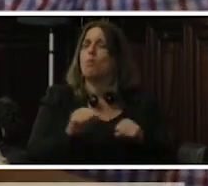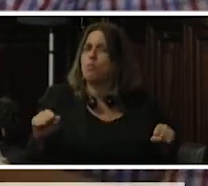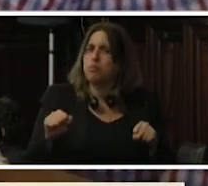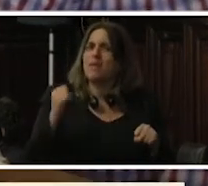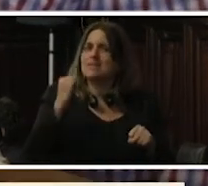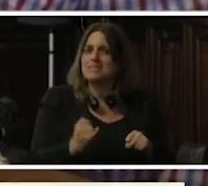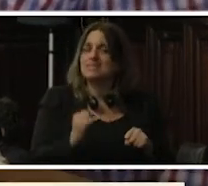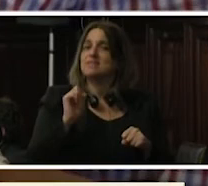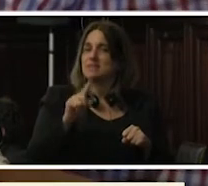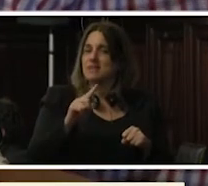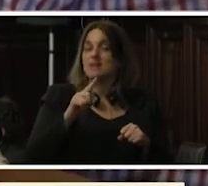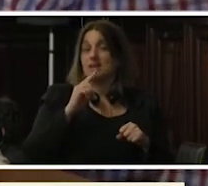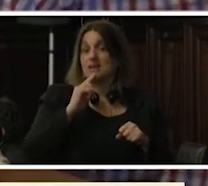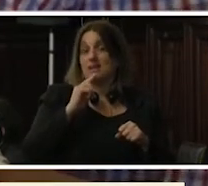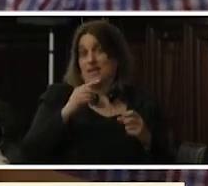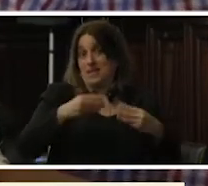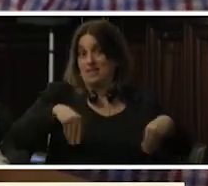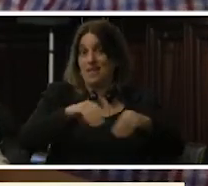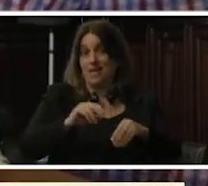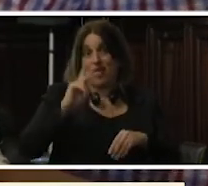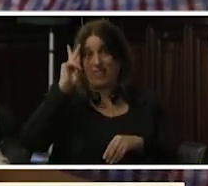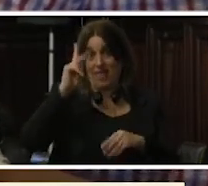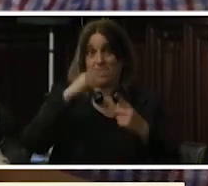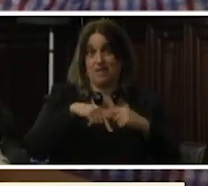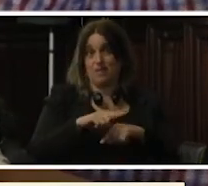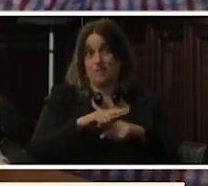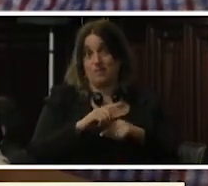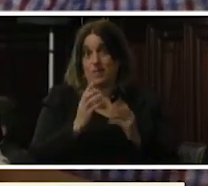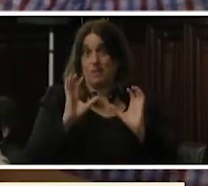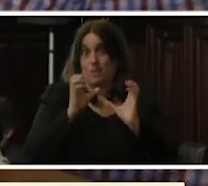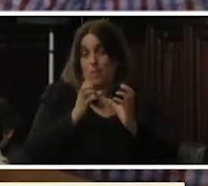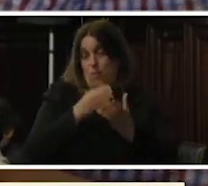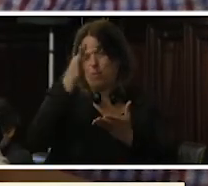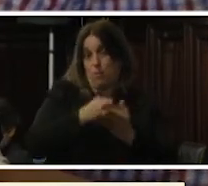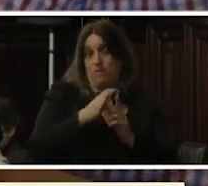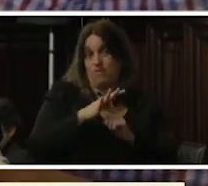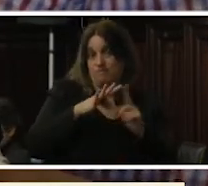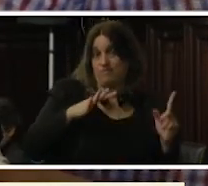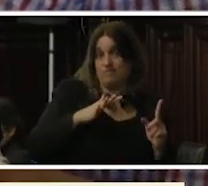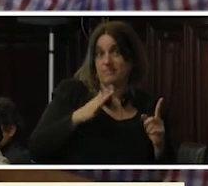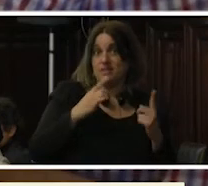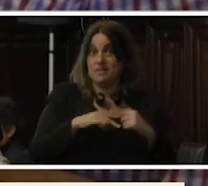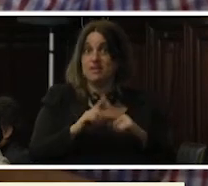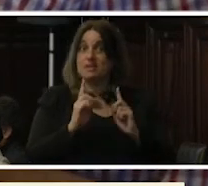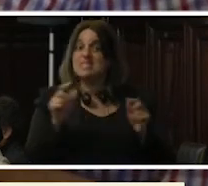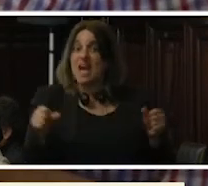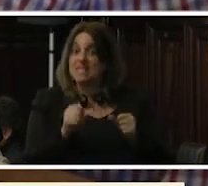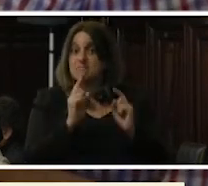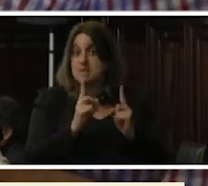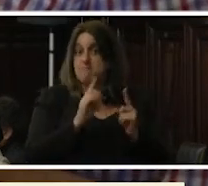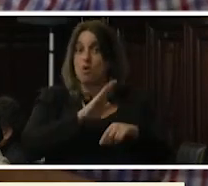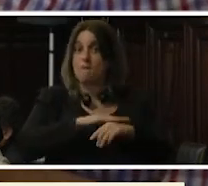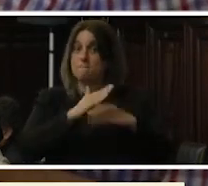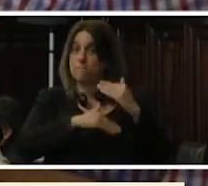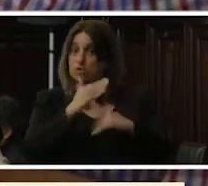los territorios indígenas en la práctica se queden de pueblos en aislamiento se queden interditados mientras se concluye el proceso de